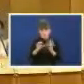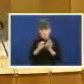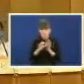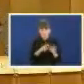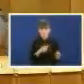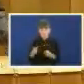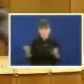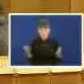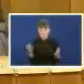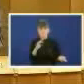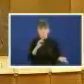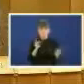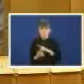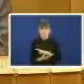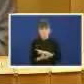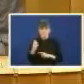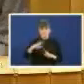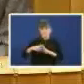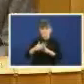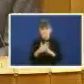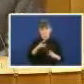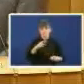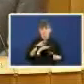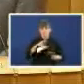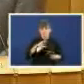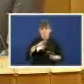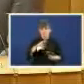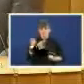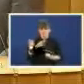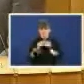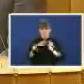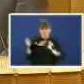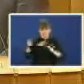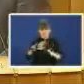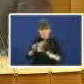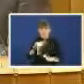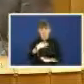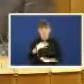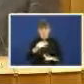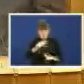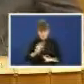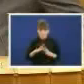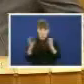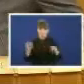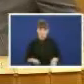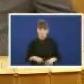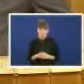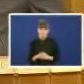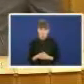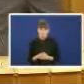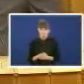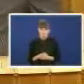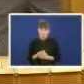necesarios cambios no escenario político que fixeran posible o acordo segundo din